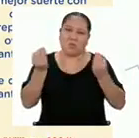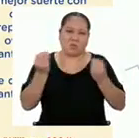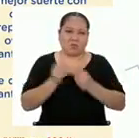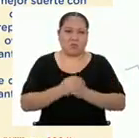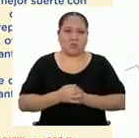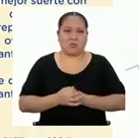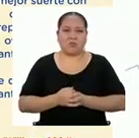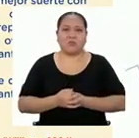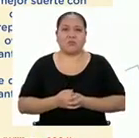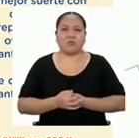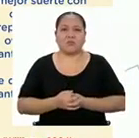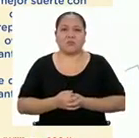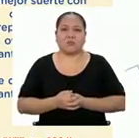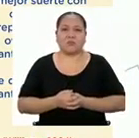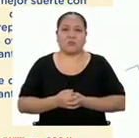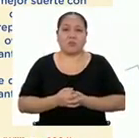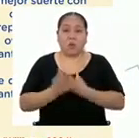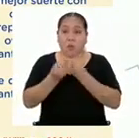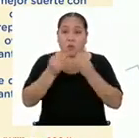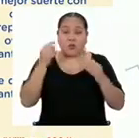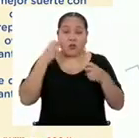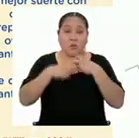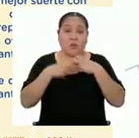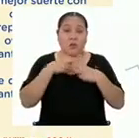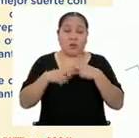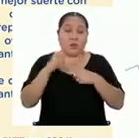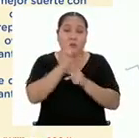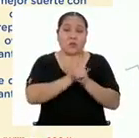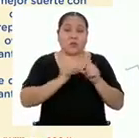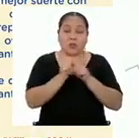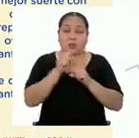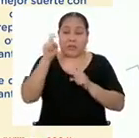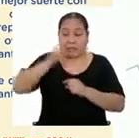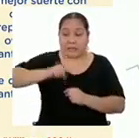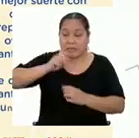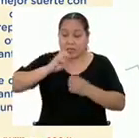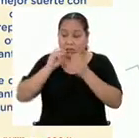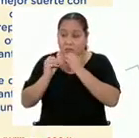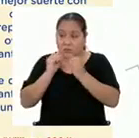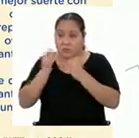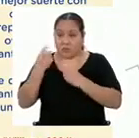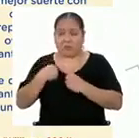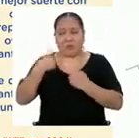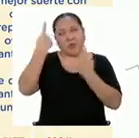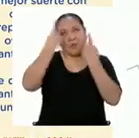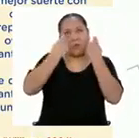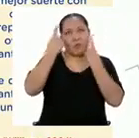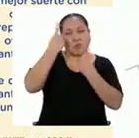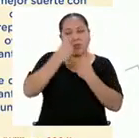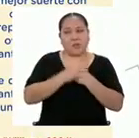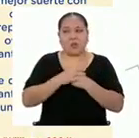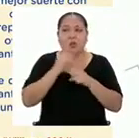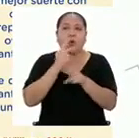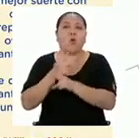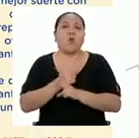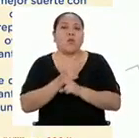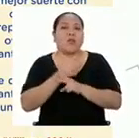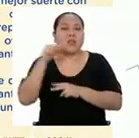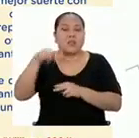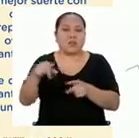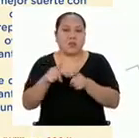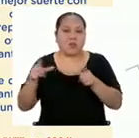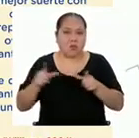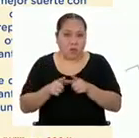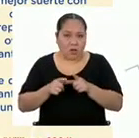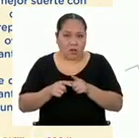desconcertante. Con tantos problemas sociales que necesitan atención, nos preguntamos si la conservación podrá